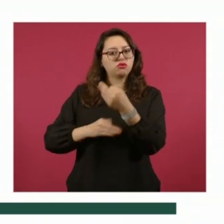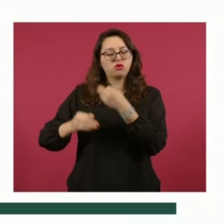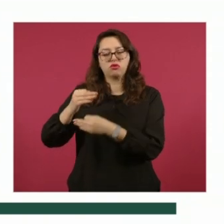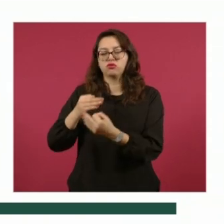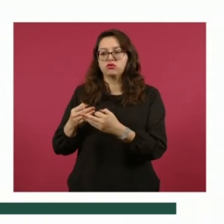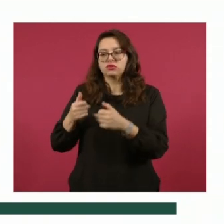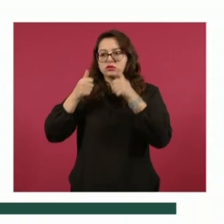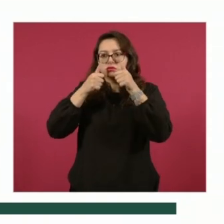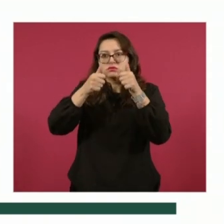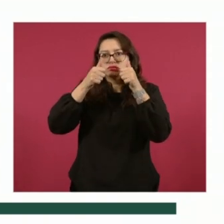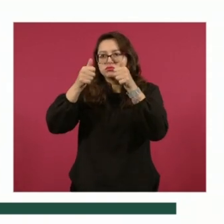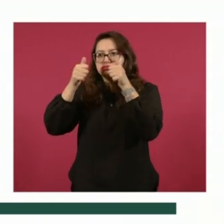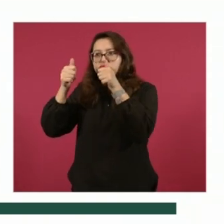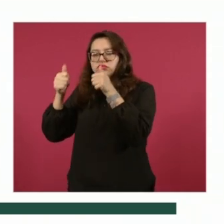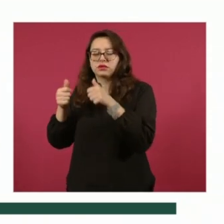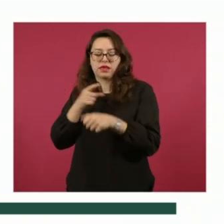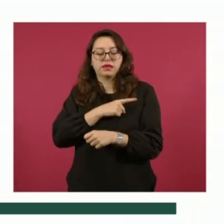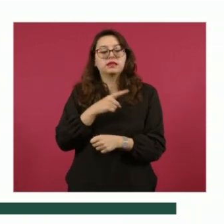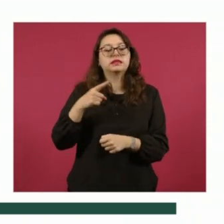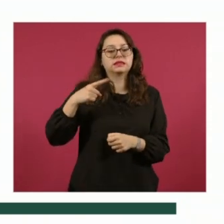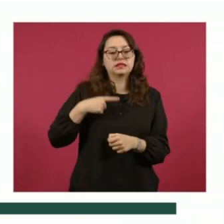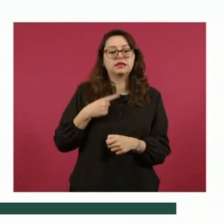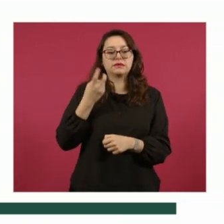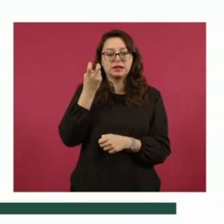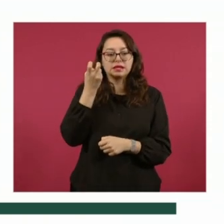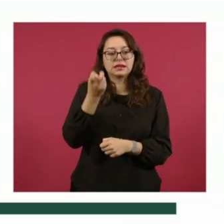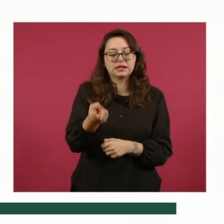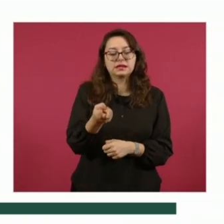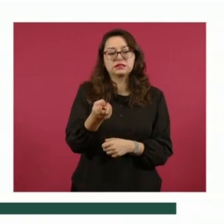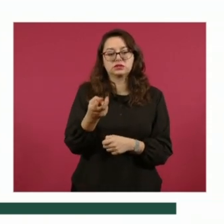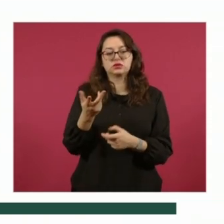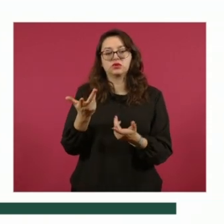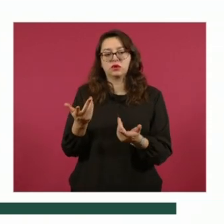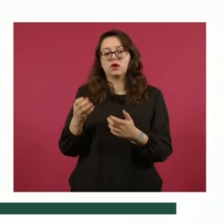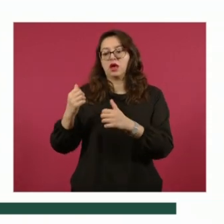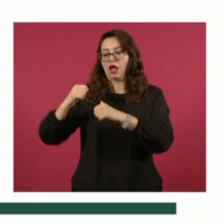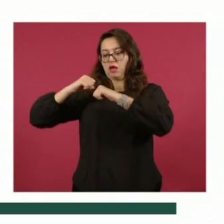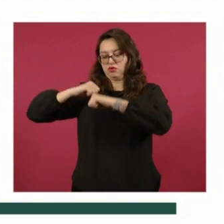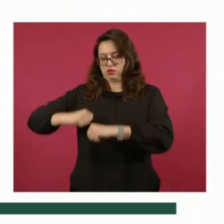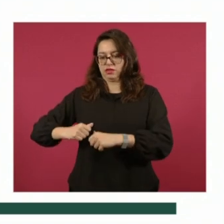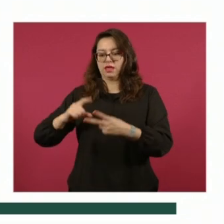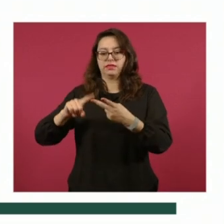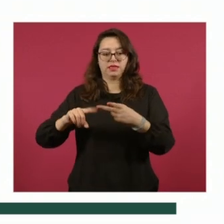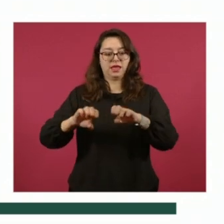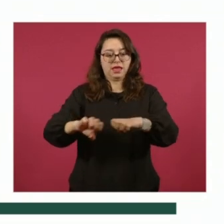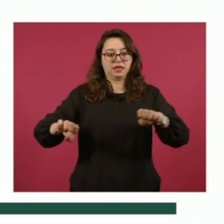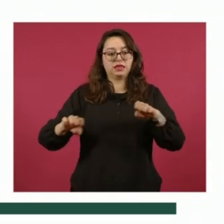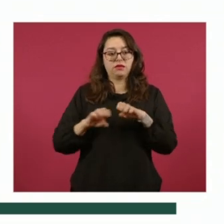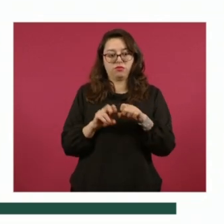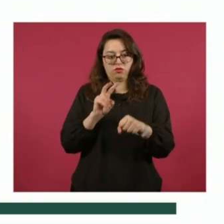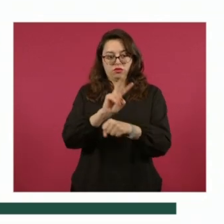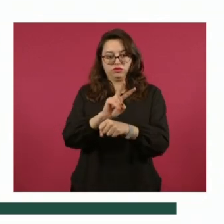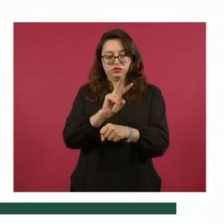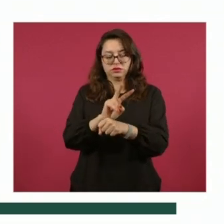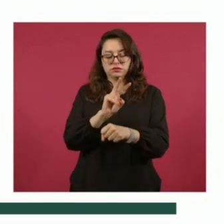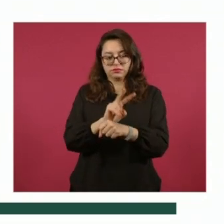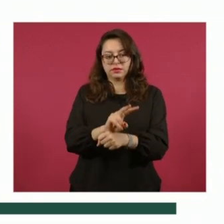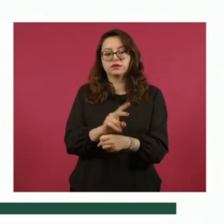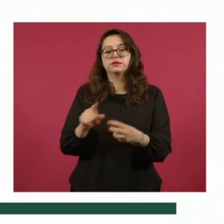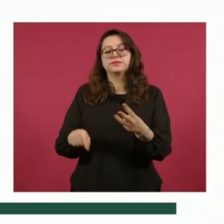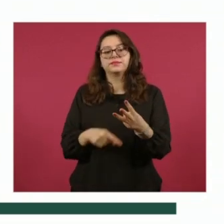Esas son también áreas que se están cubriendo, creando estas plazas. En ese sentido, se